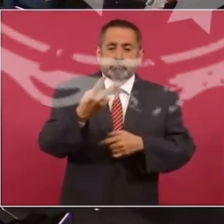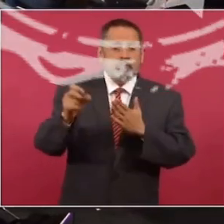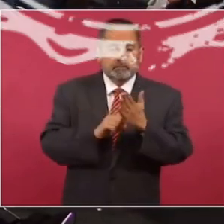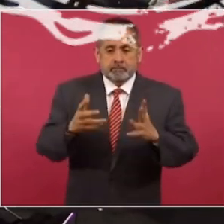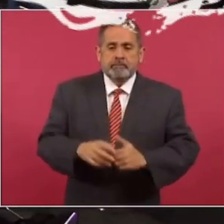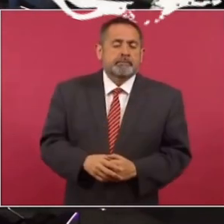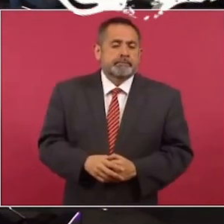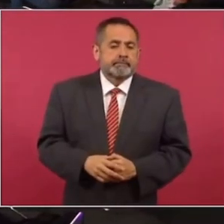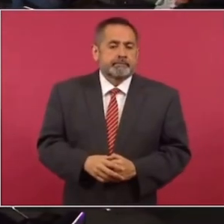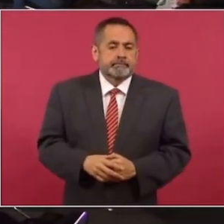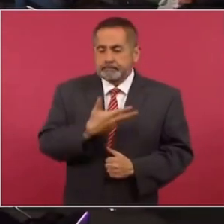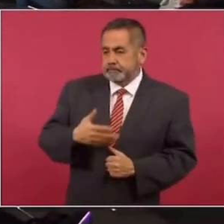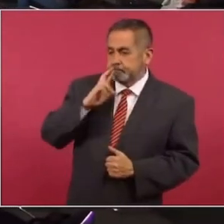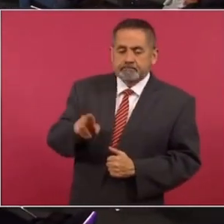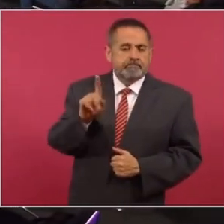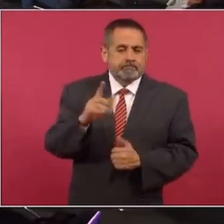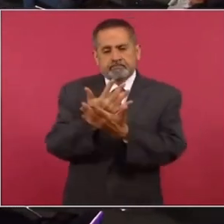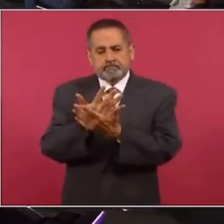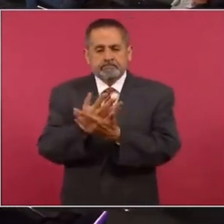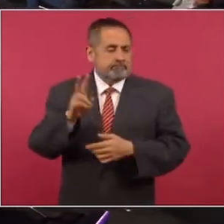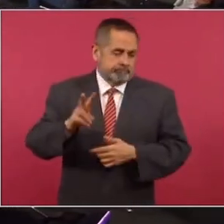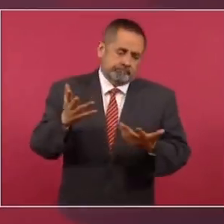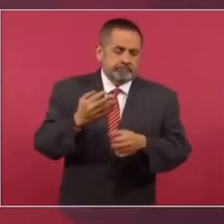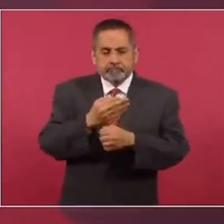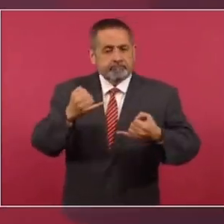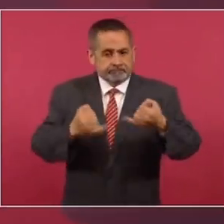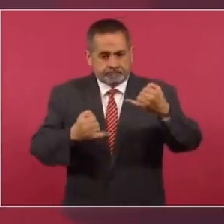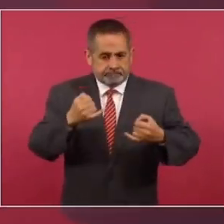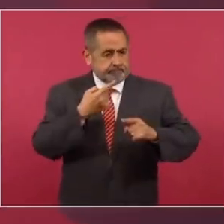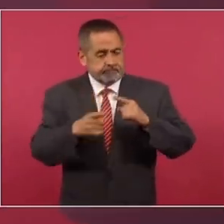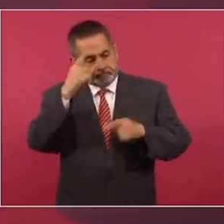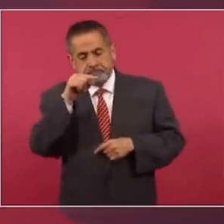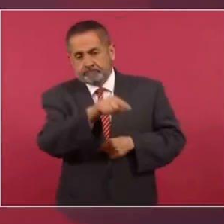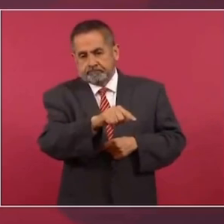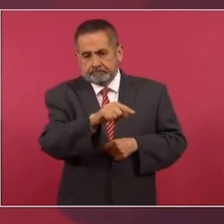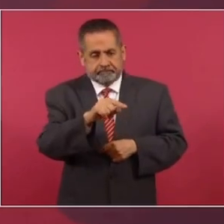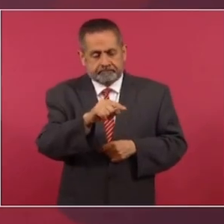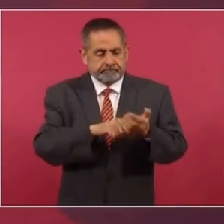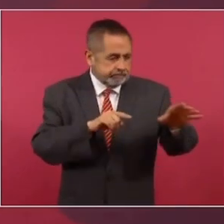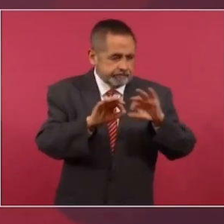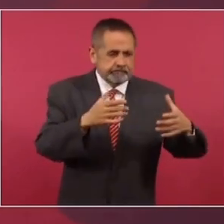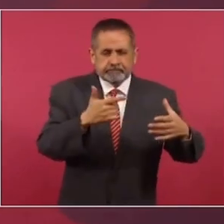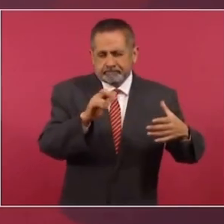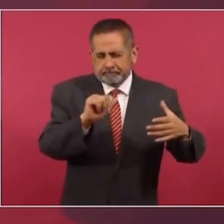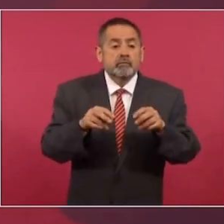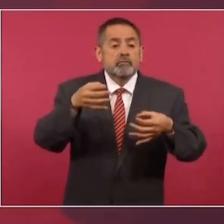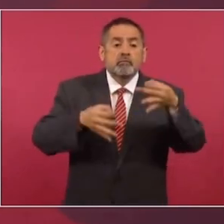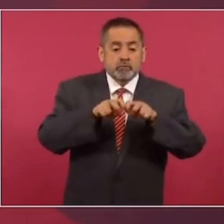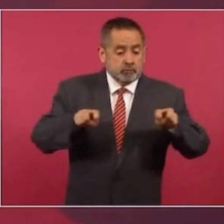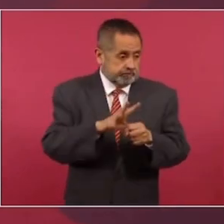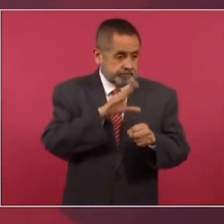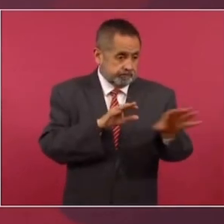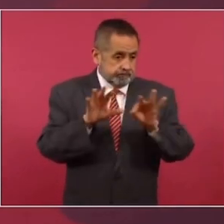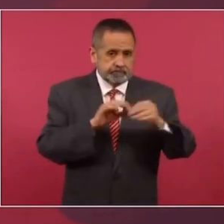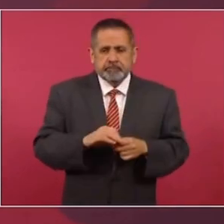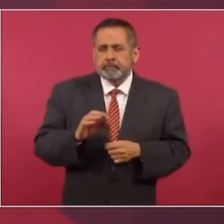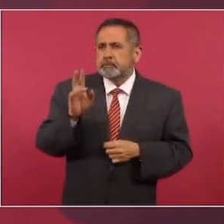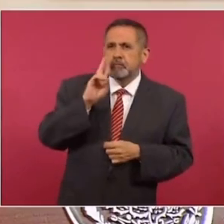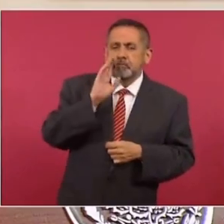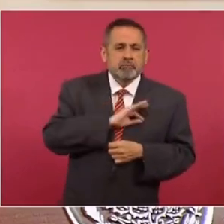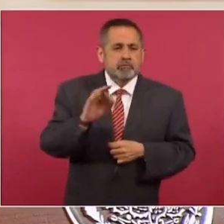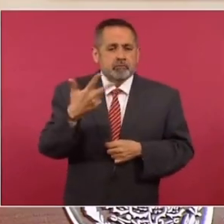Bueno, pues hay que esperar. En efecto, es un juicio que va a iniciar. Ya se integró el jurado y en